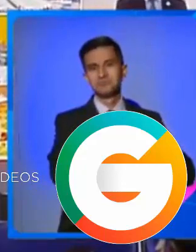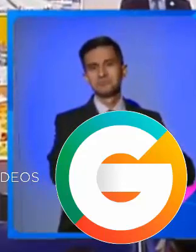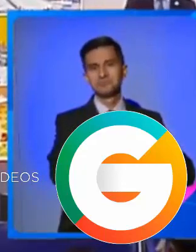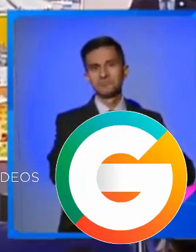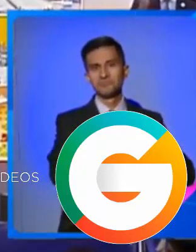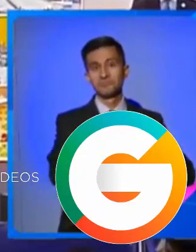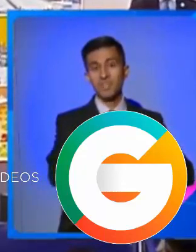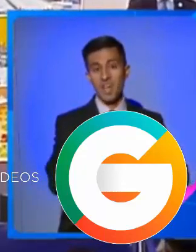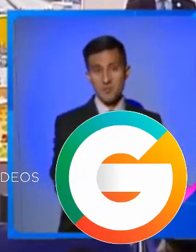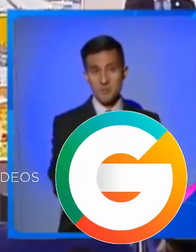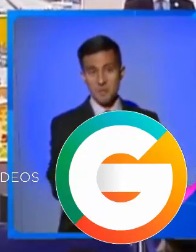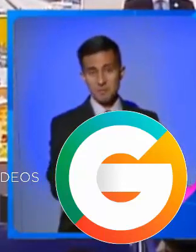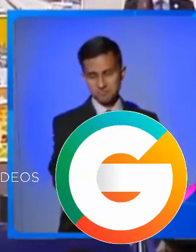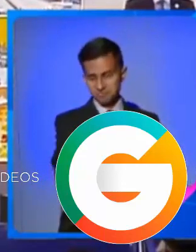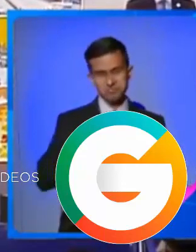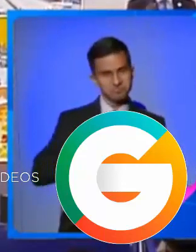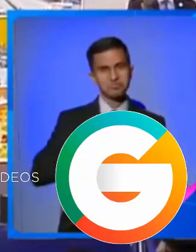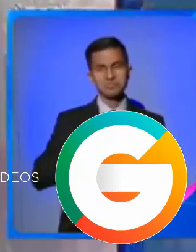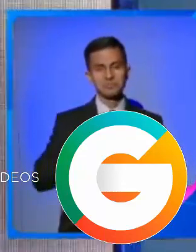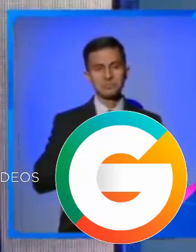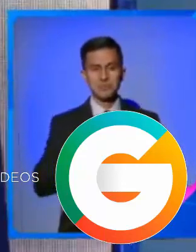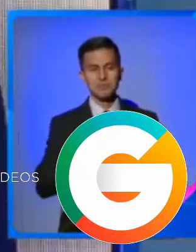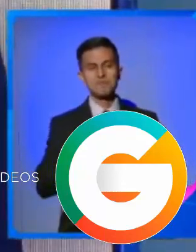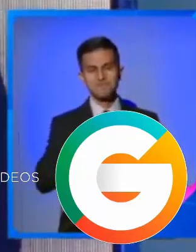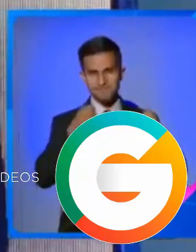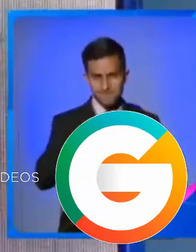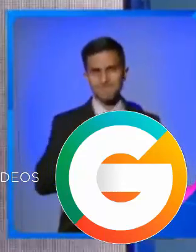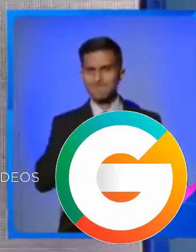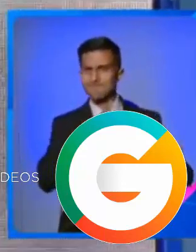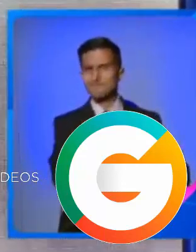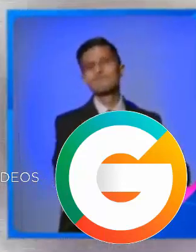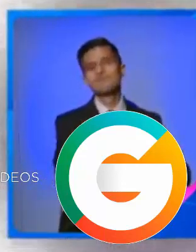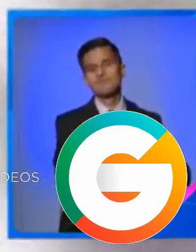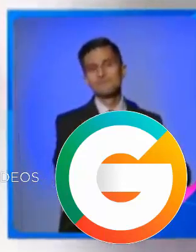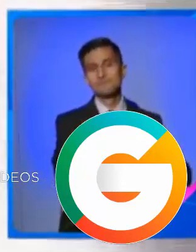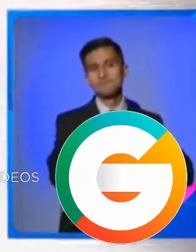quedar encerrados. Así se trabaja en la seguridad en Guanajuato.